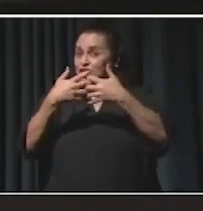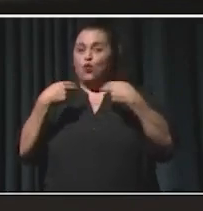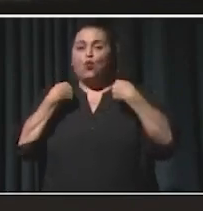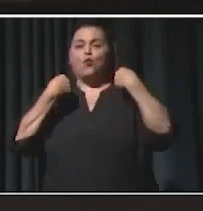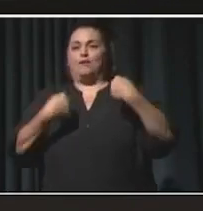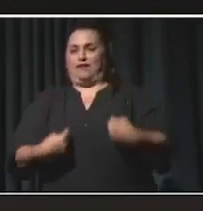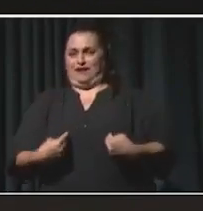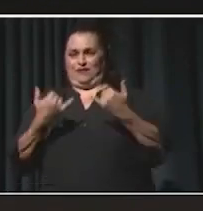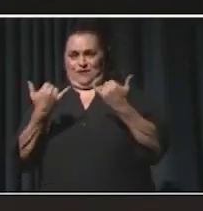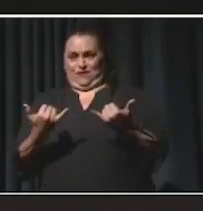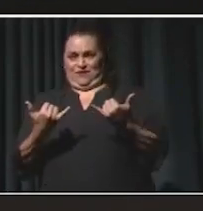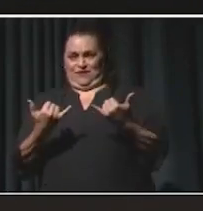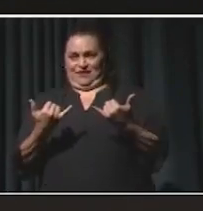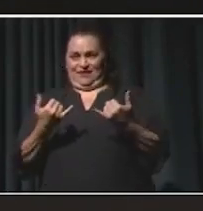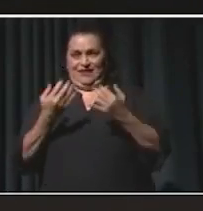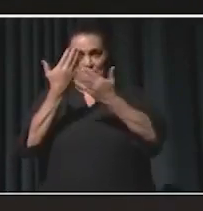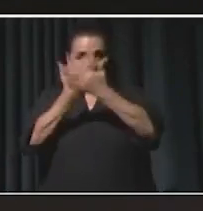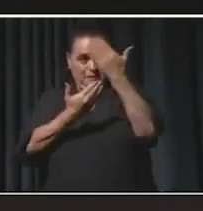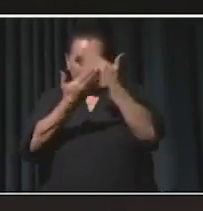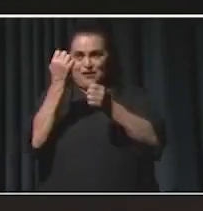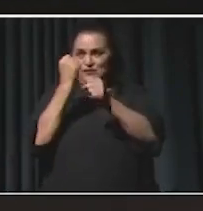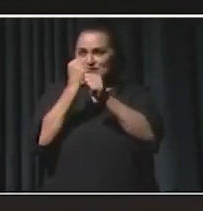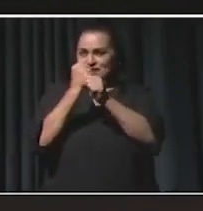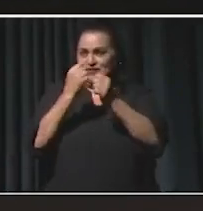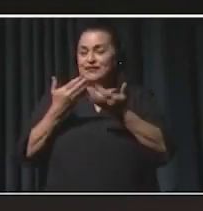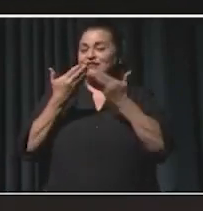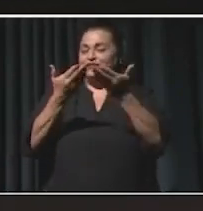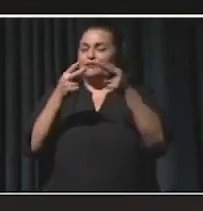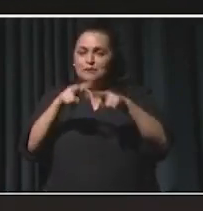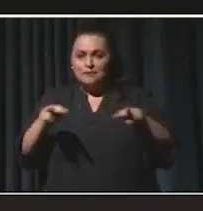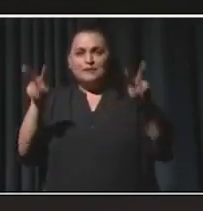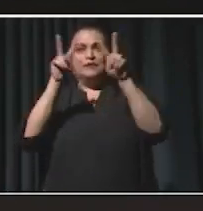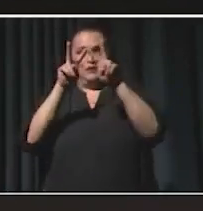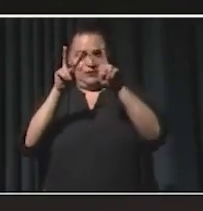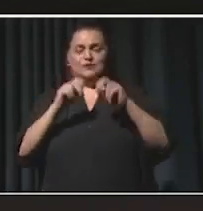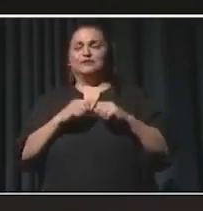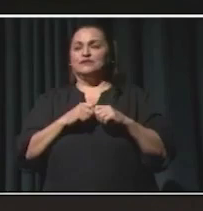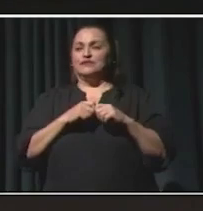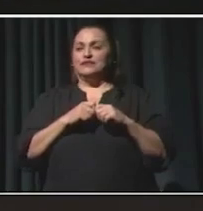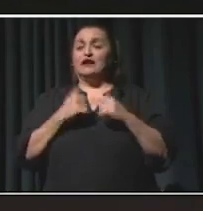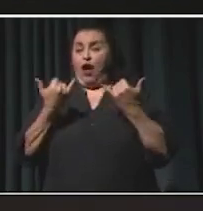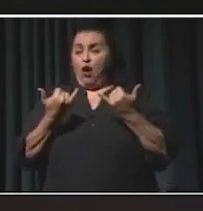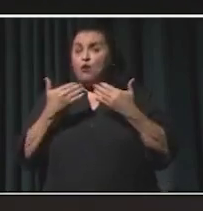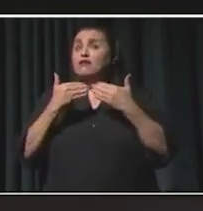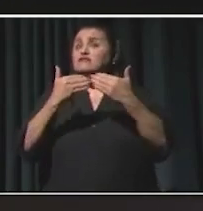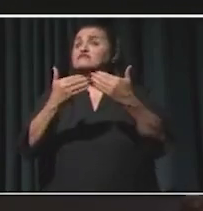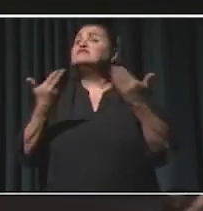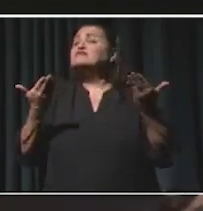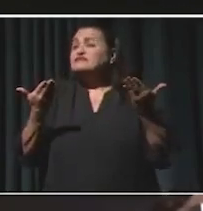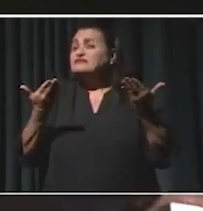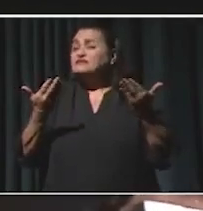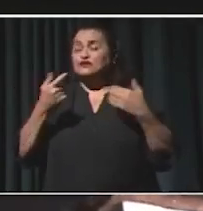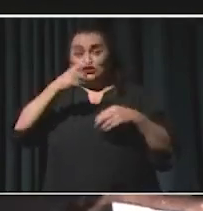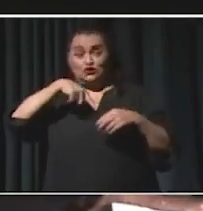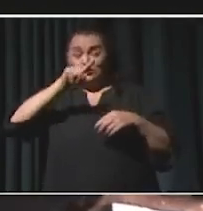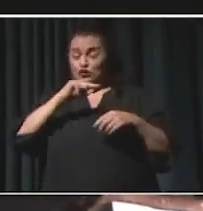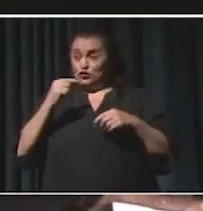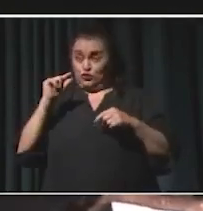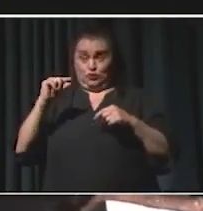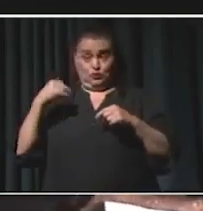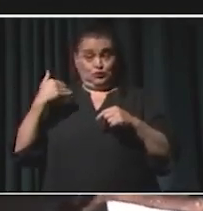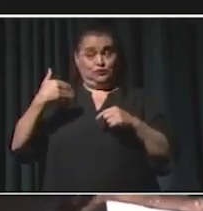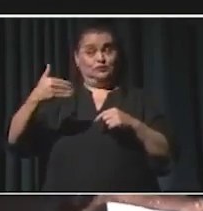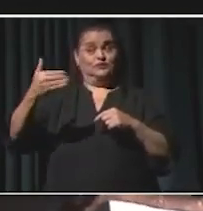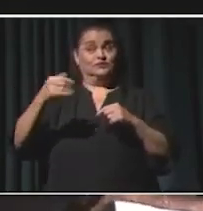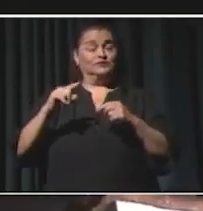y artesanal, dándole ese valor. ¿Qué sigue? Estamos a punto de implementar